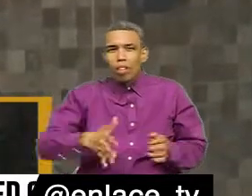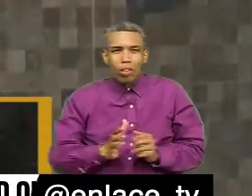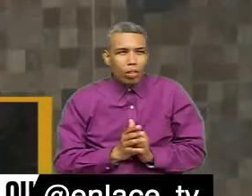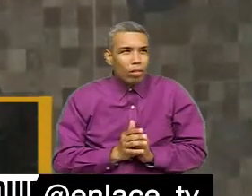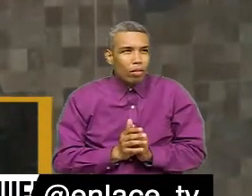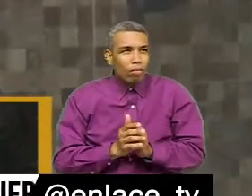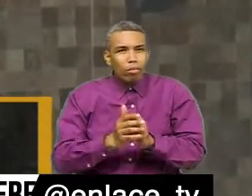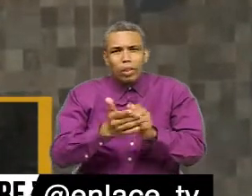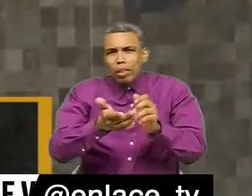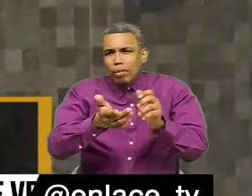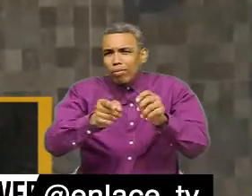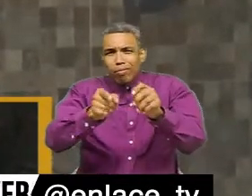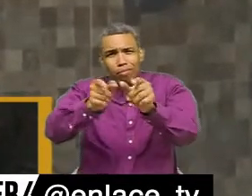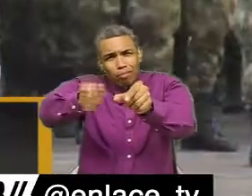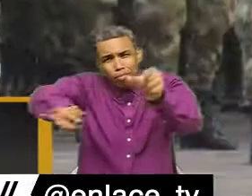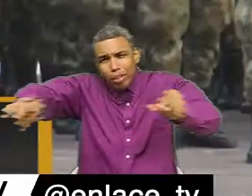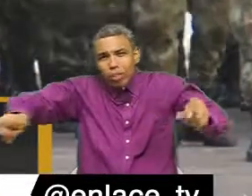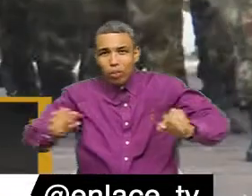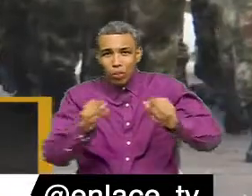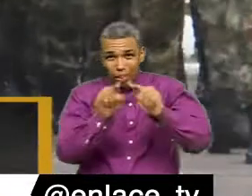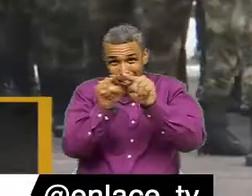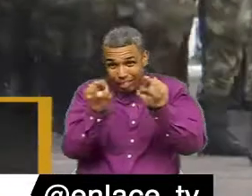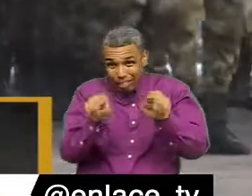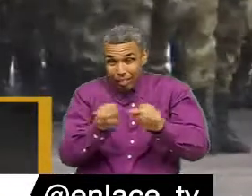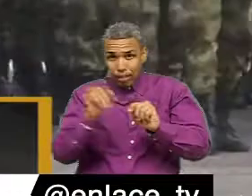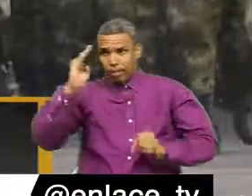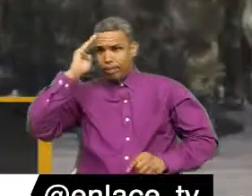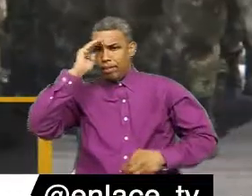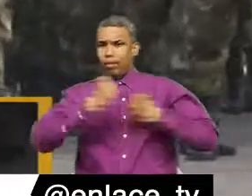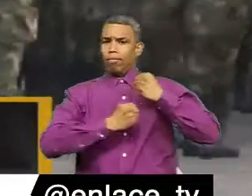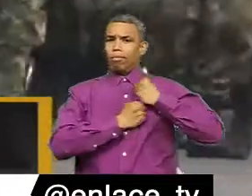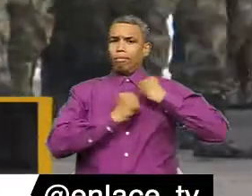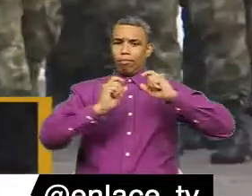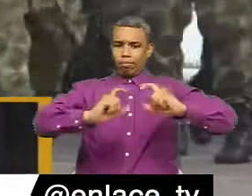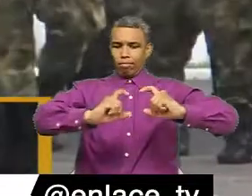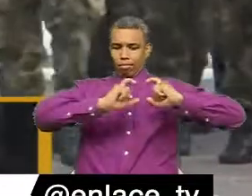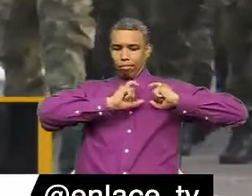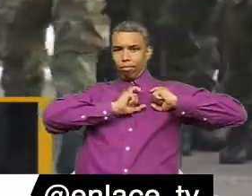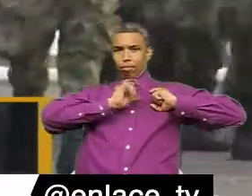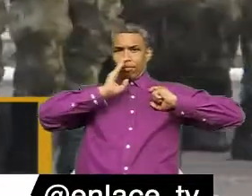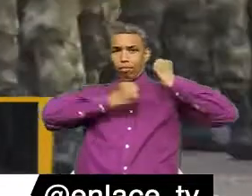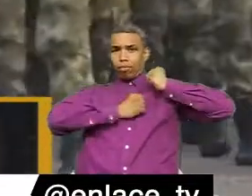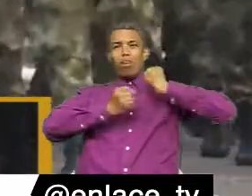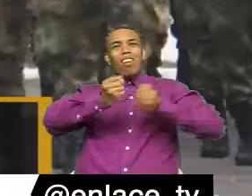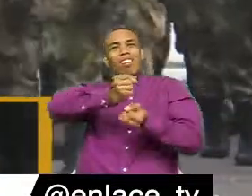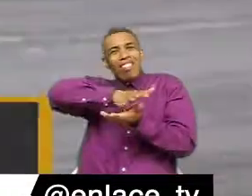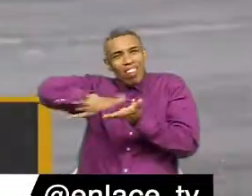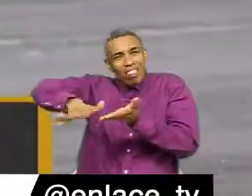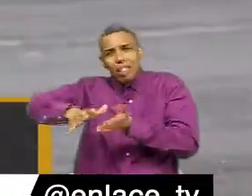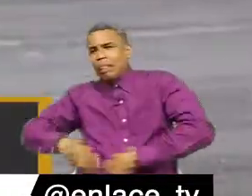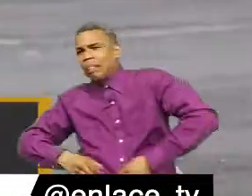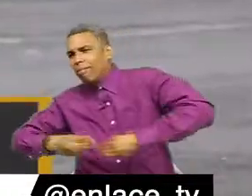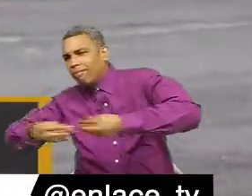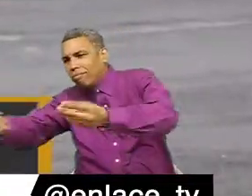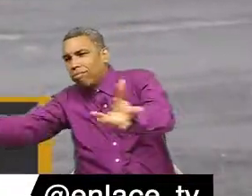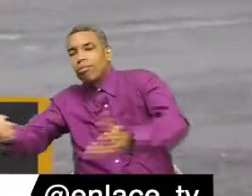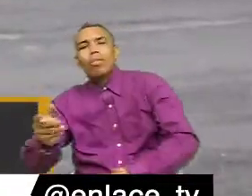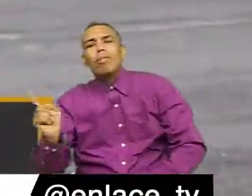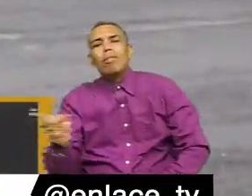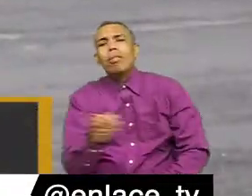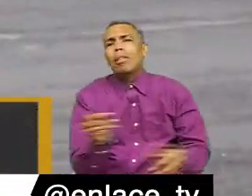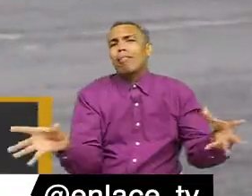1.600 libretas militares totalmente gratuitas. De la misma forma, se le definió a gran parte de la población de jóvenes que